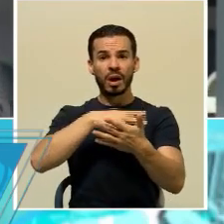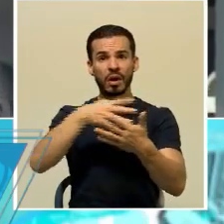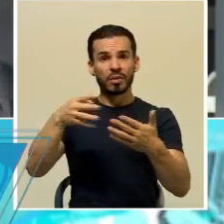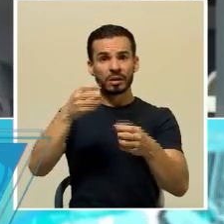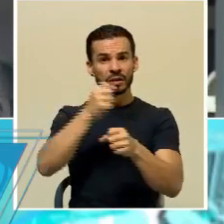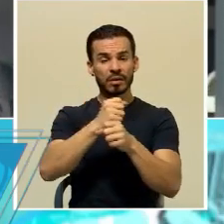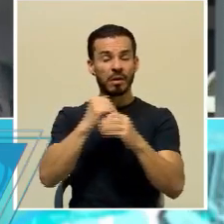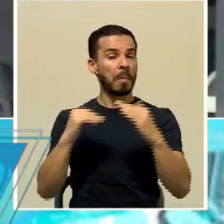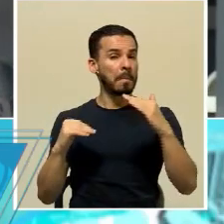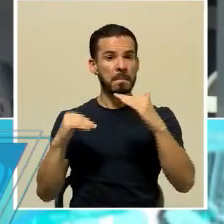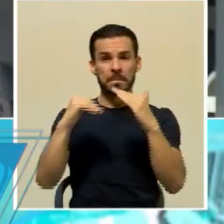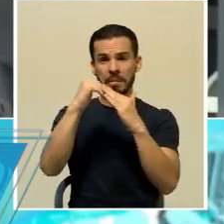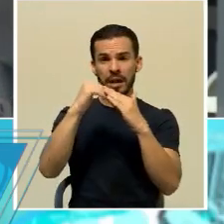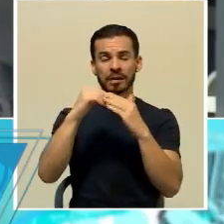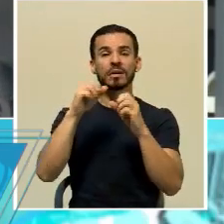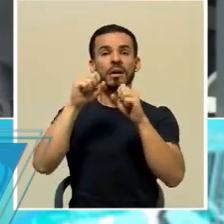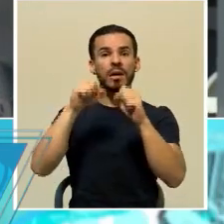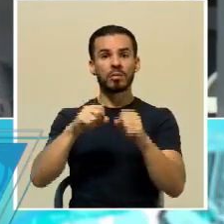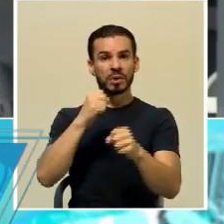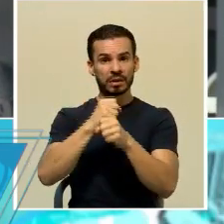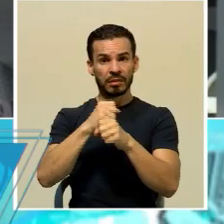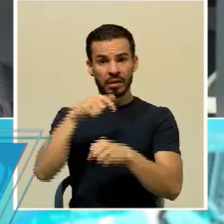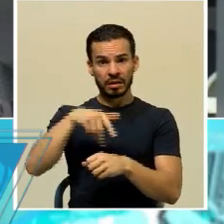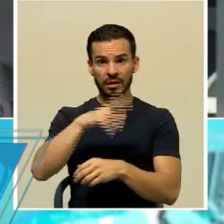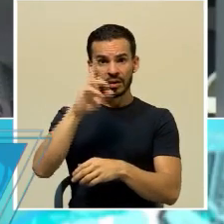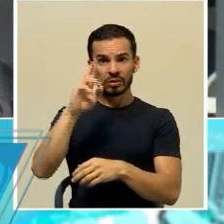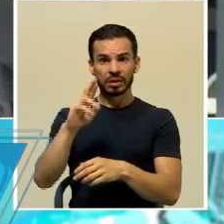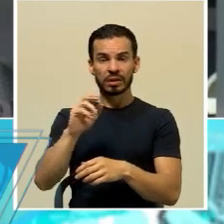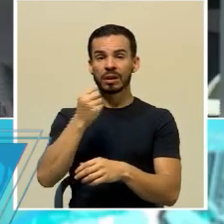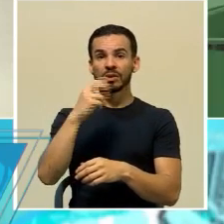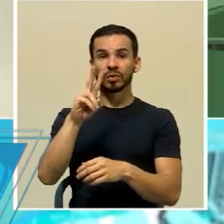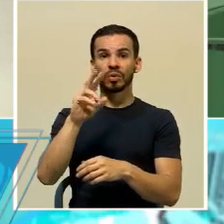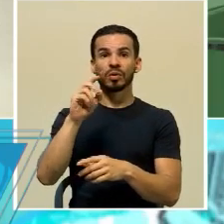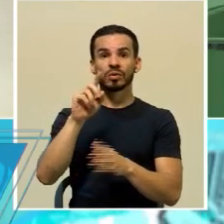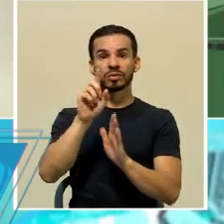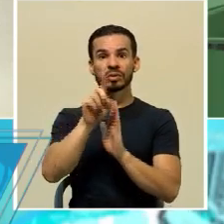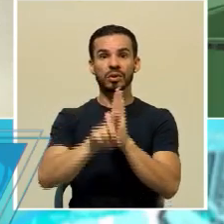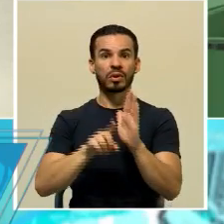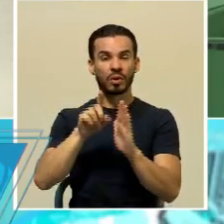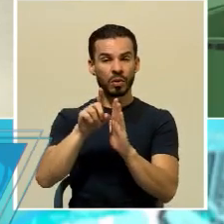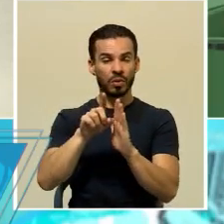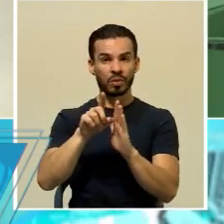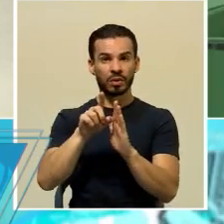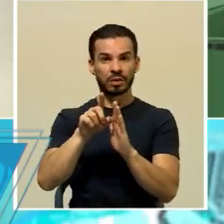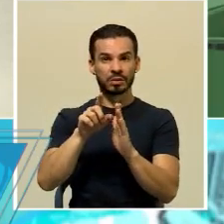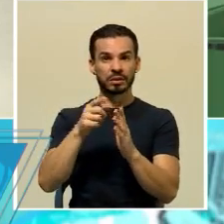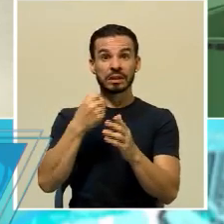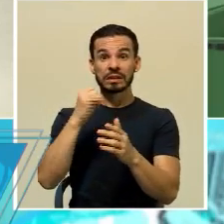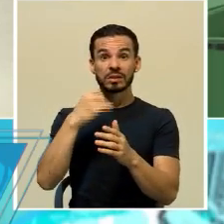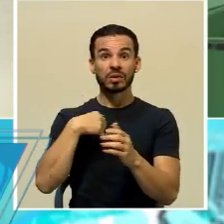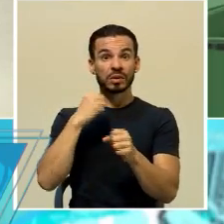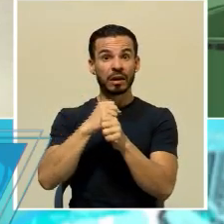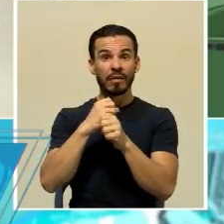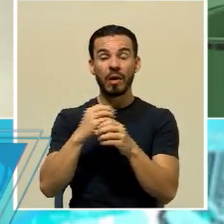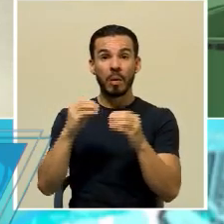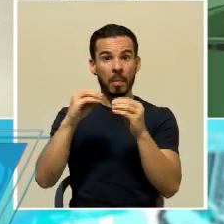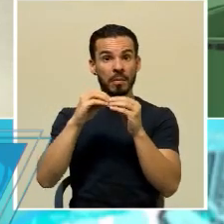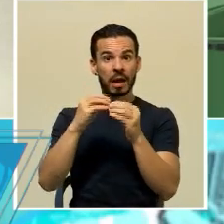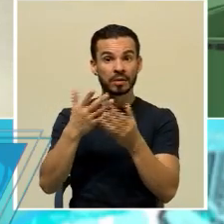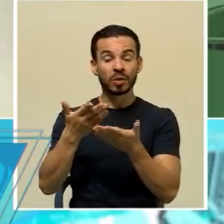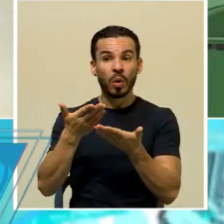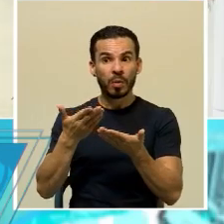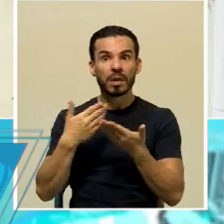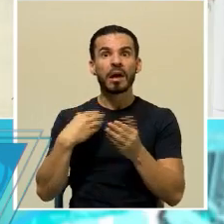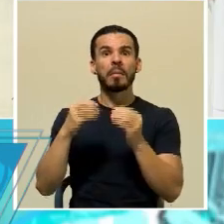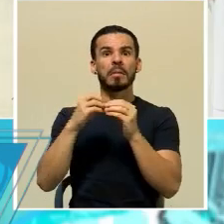jornada máxima que se puede trabajar en Costa Rica es de 12 horas. Si yo trabajo más allá o me hacen